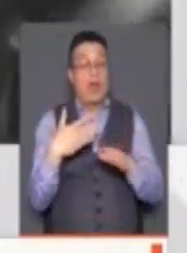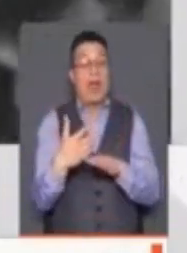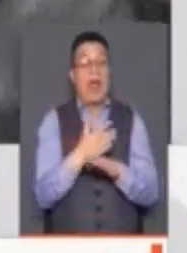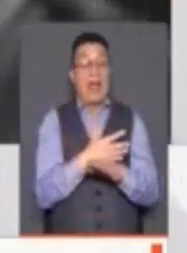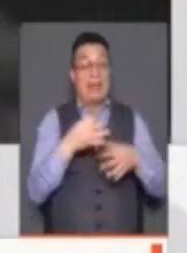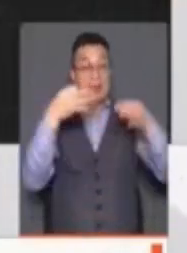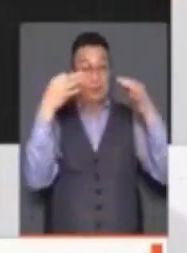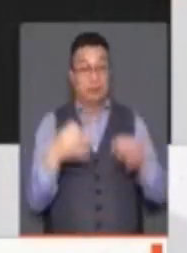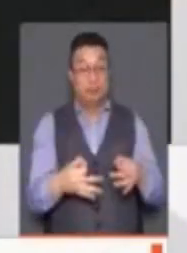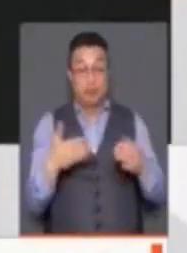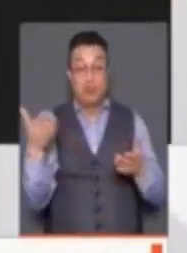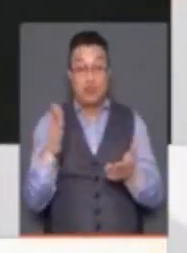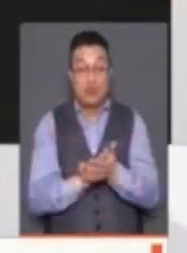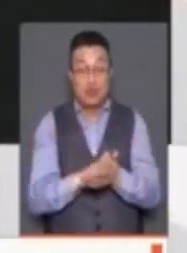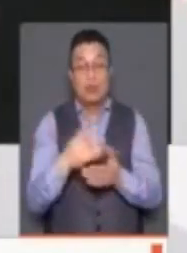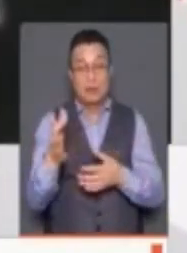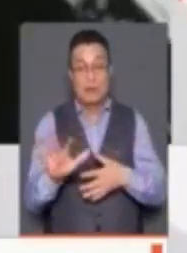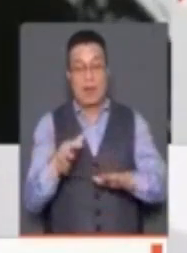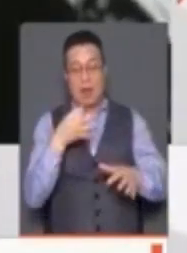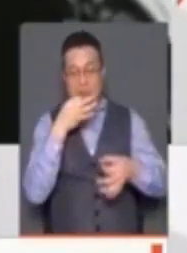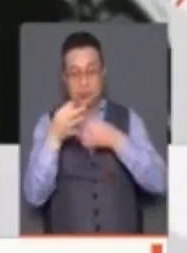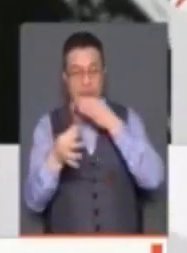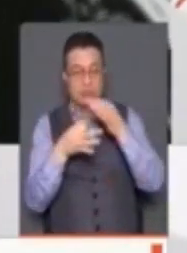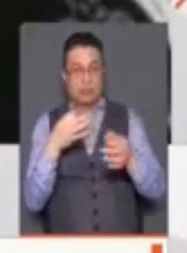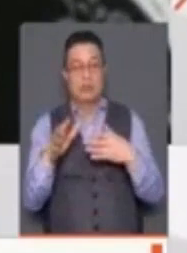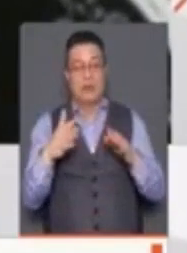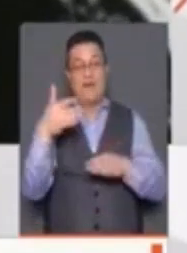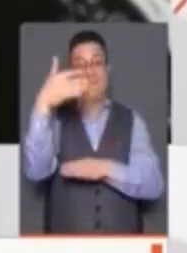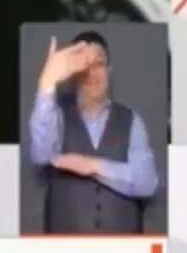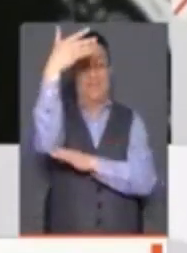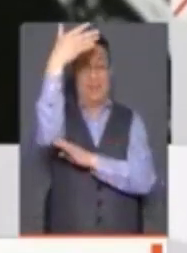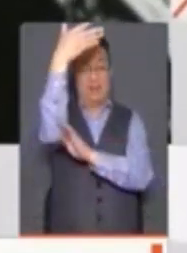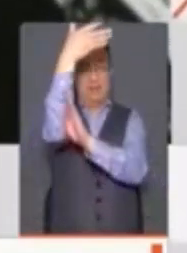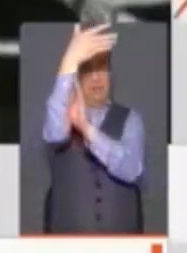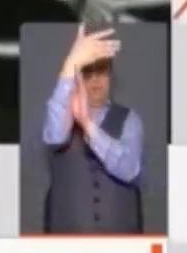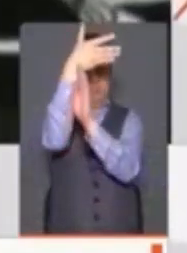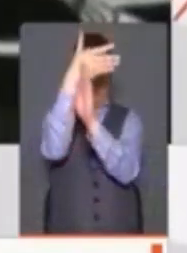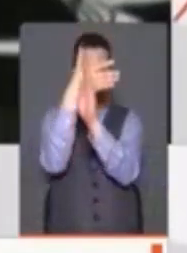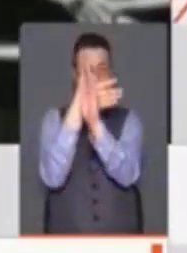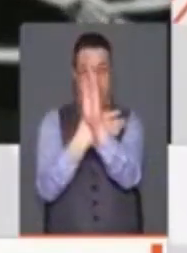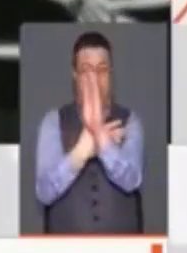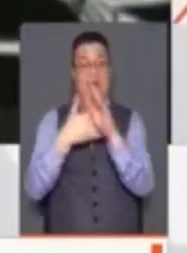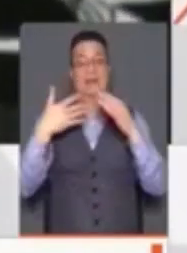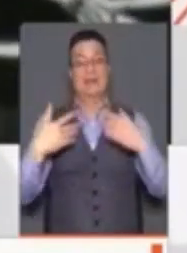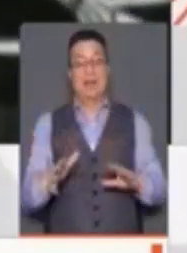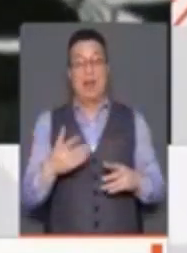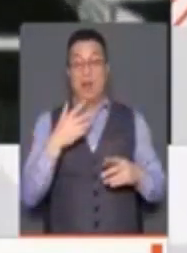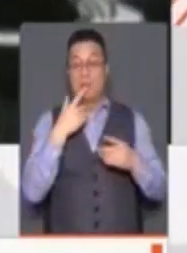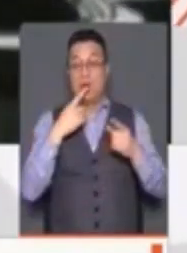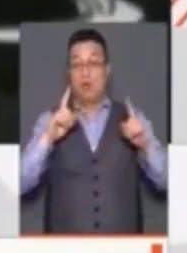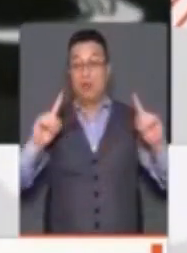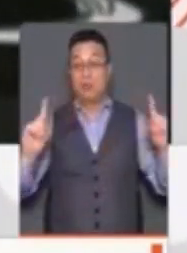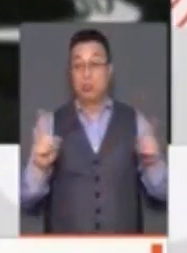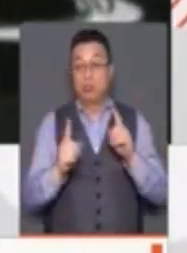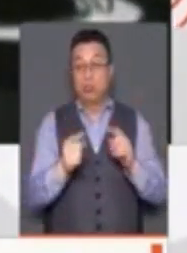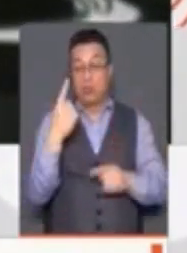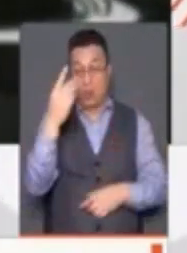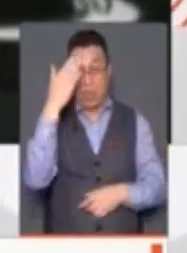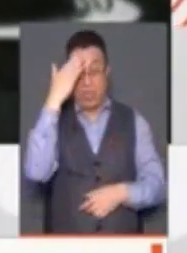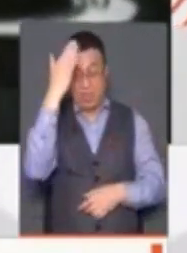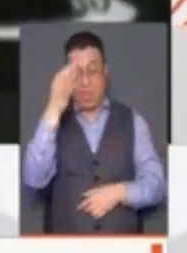Mónica nos contaba que se bajaron las banderas a media asta. El resumen de toda esta jornada lo vemos a